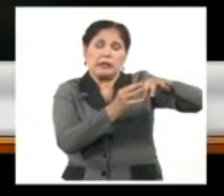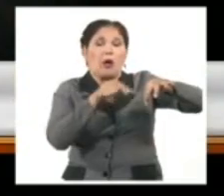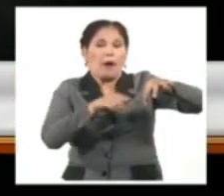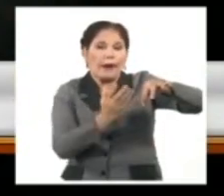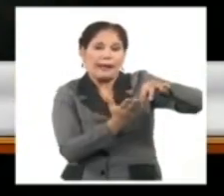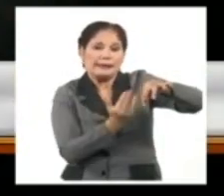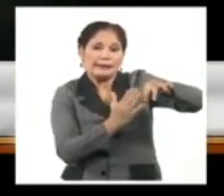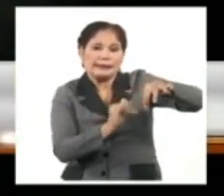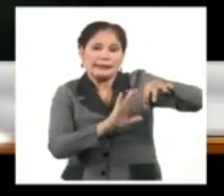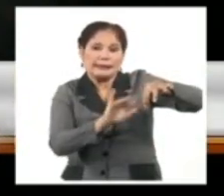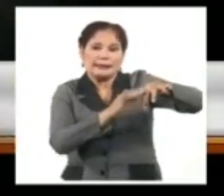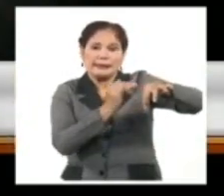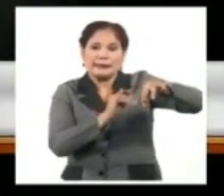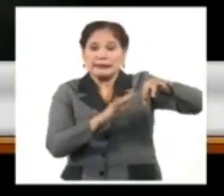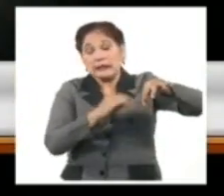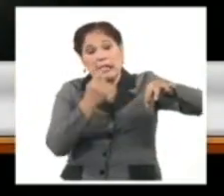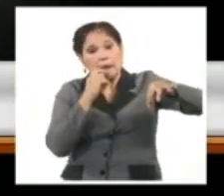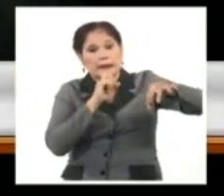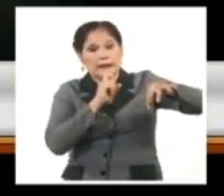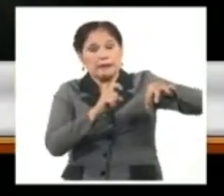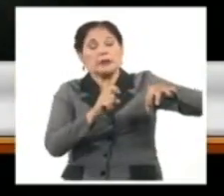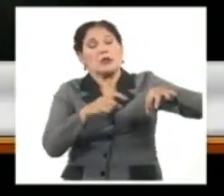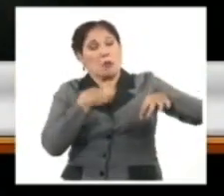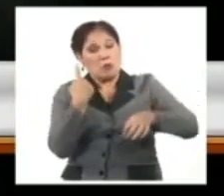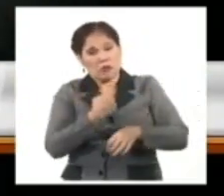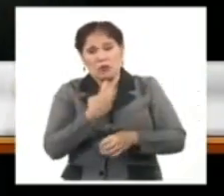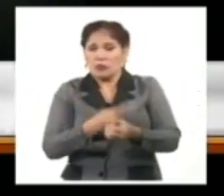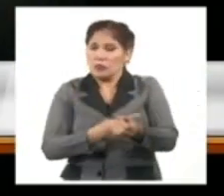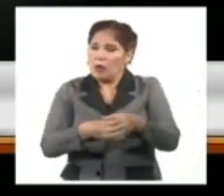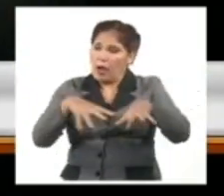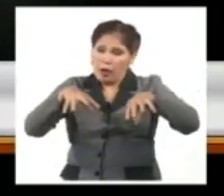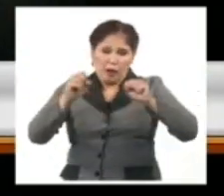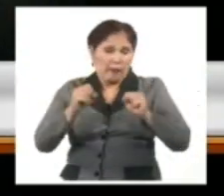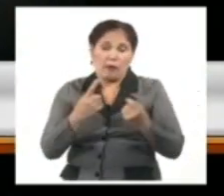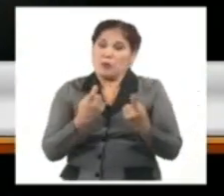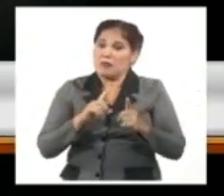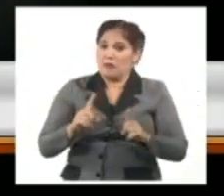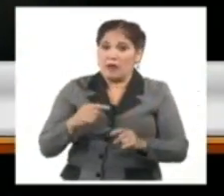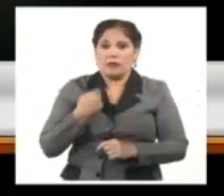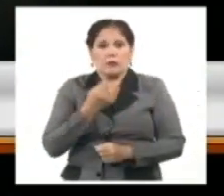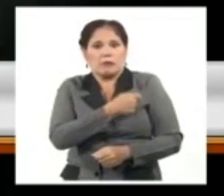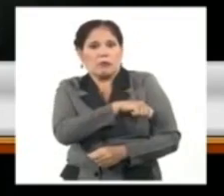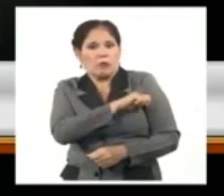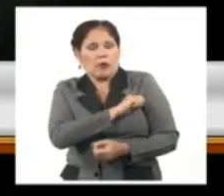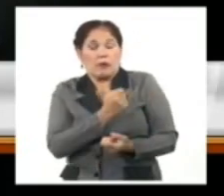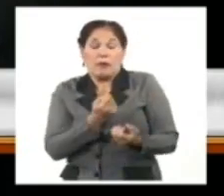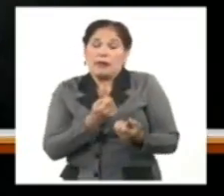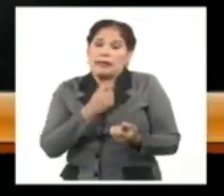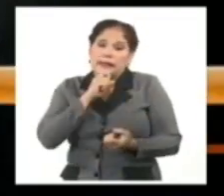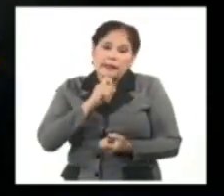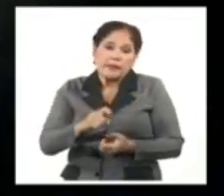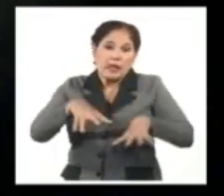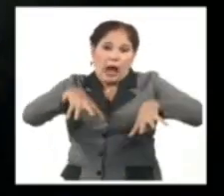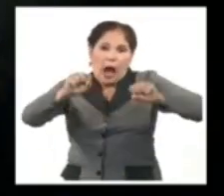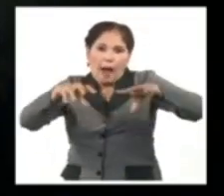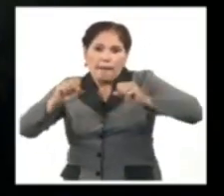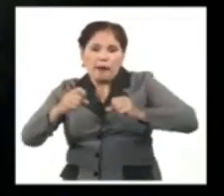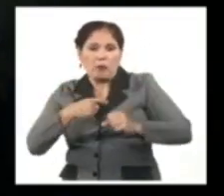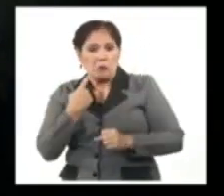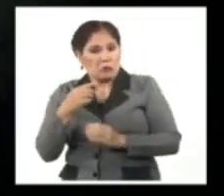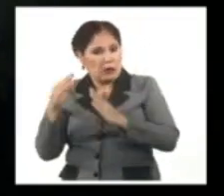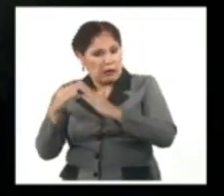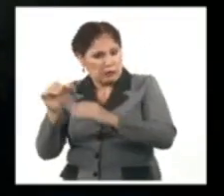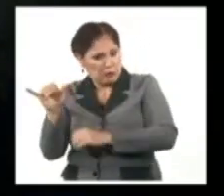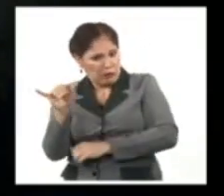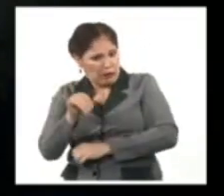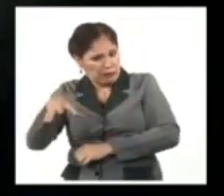para ver si se eliminan un poco los apagones. ¿Por qué? Porque hace falta para nosotros, para el pueblo y para nosotros. Nosotros a veces tenemos apagones en la